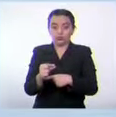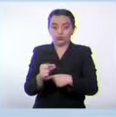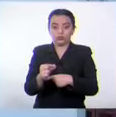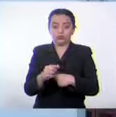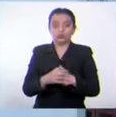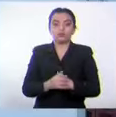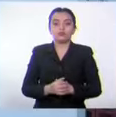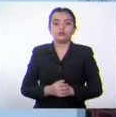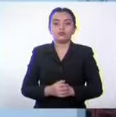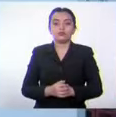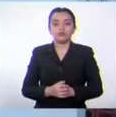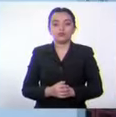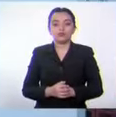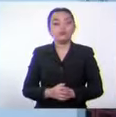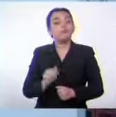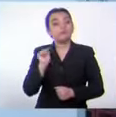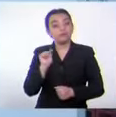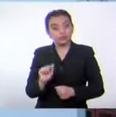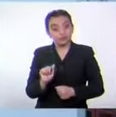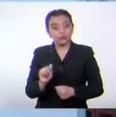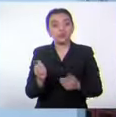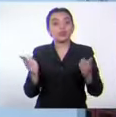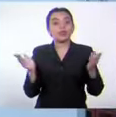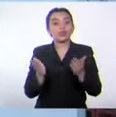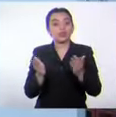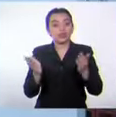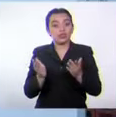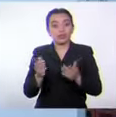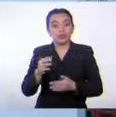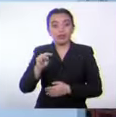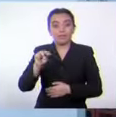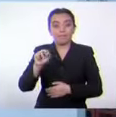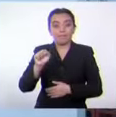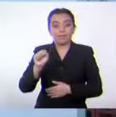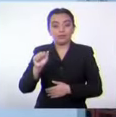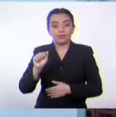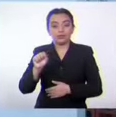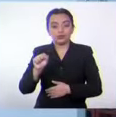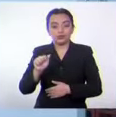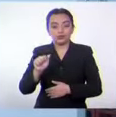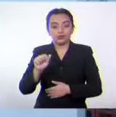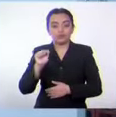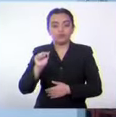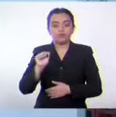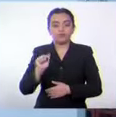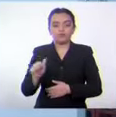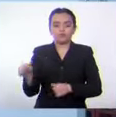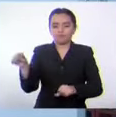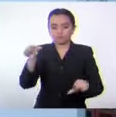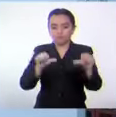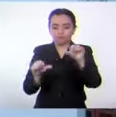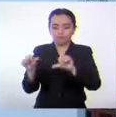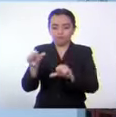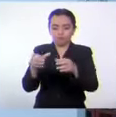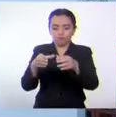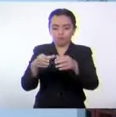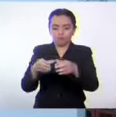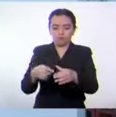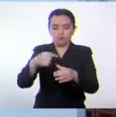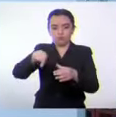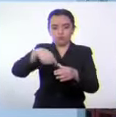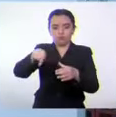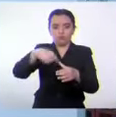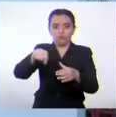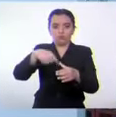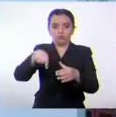Así, calculamos la masa que debemos pesar para preparar una disolución en porcentaje